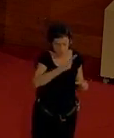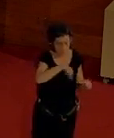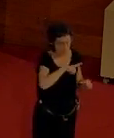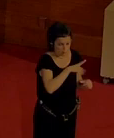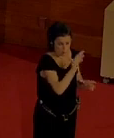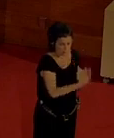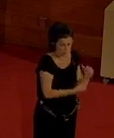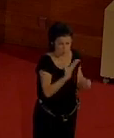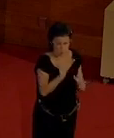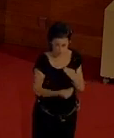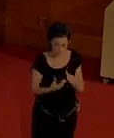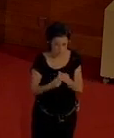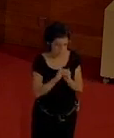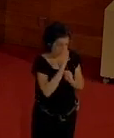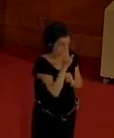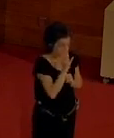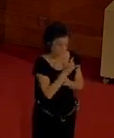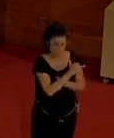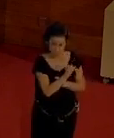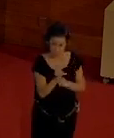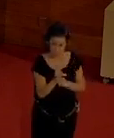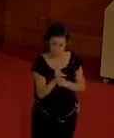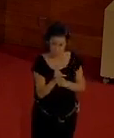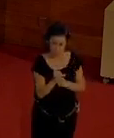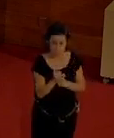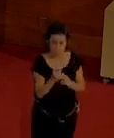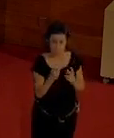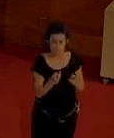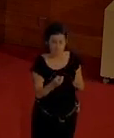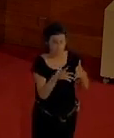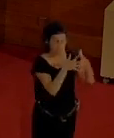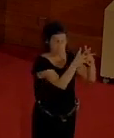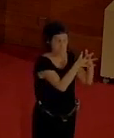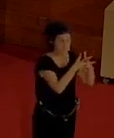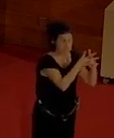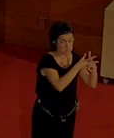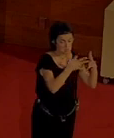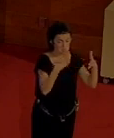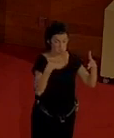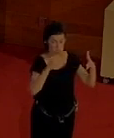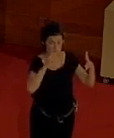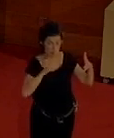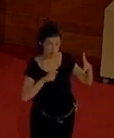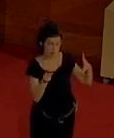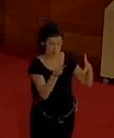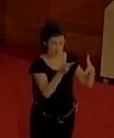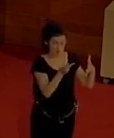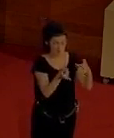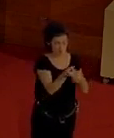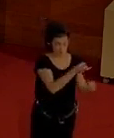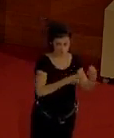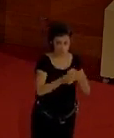muchos con mucho que sea un Estados Unidos que está haciendo negocio con Ucrania que lo está haciendo Estados Unidos